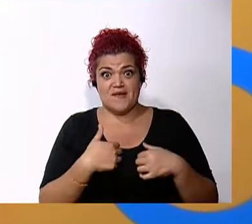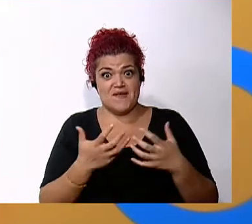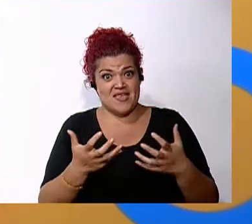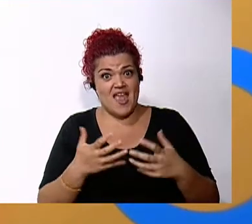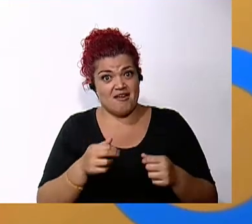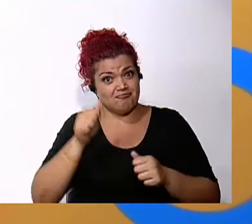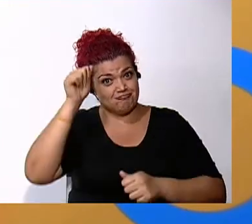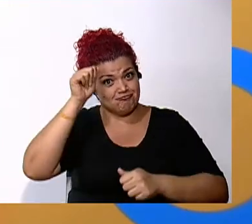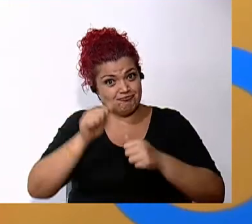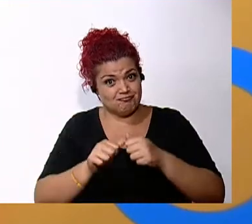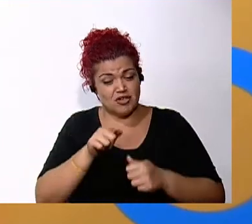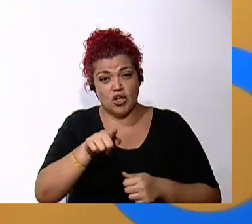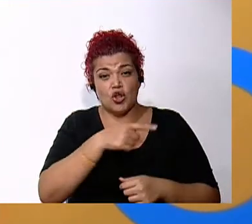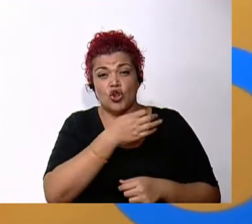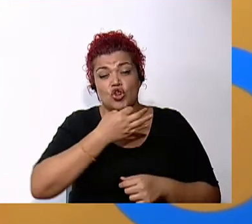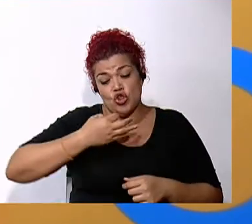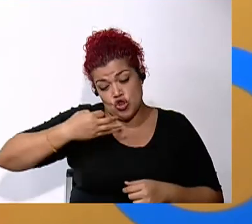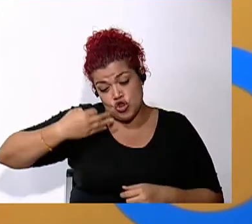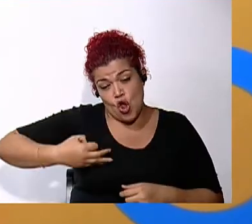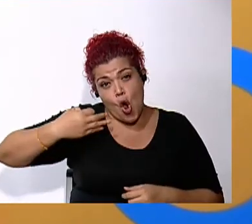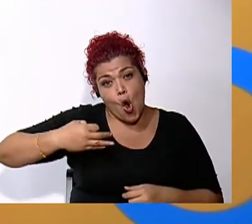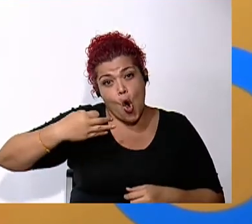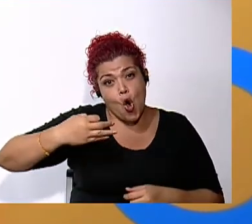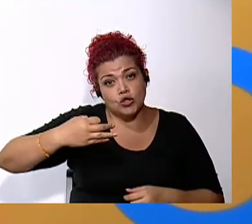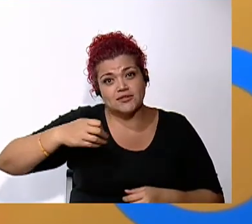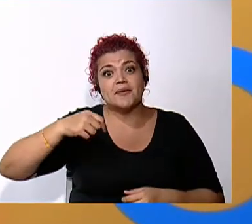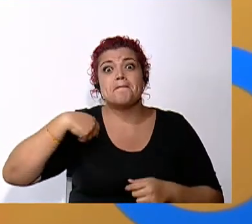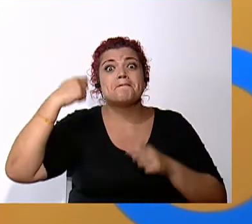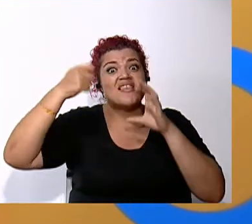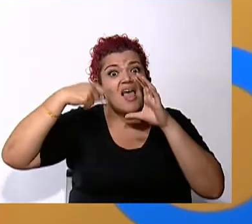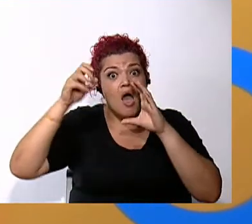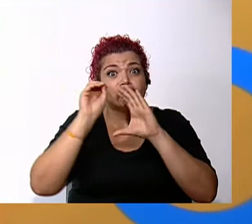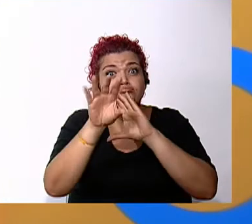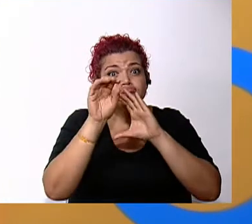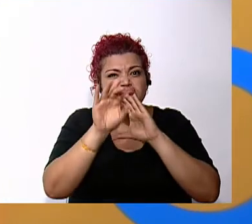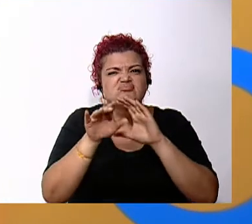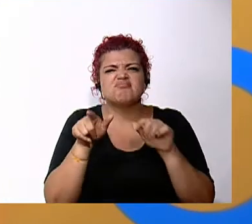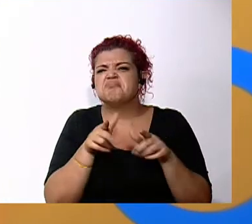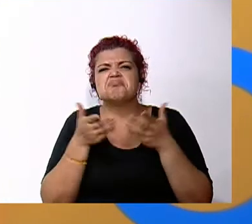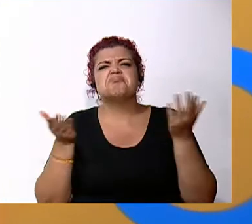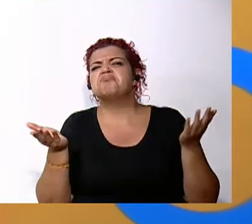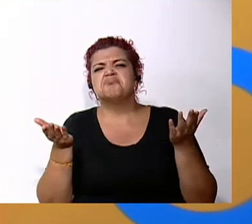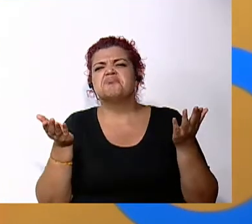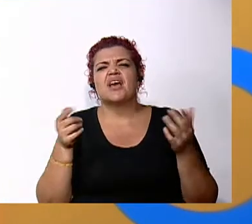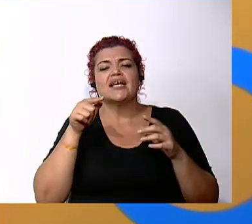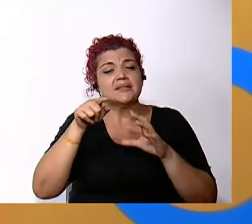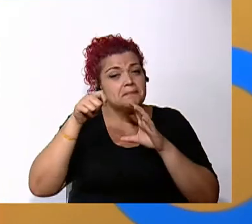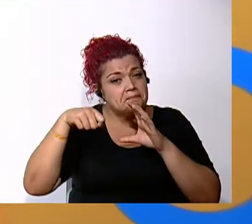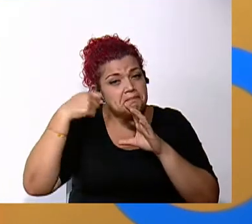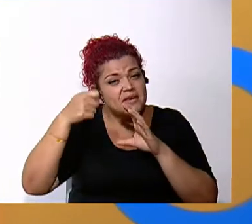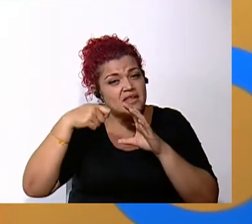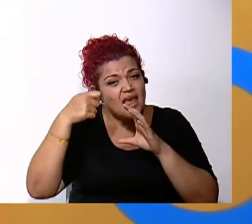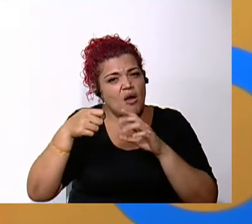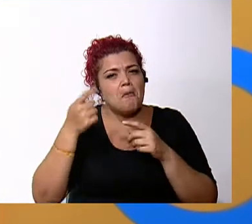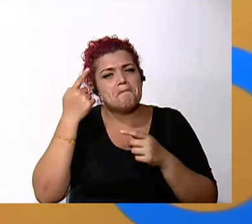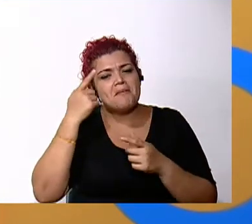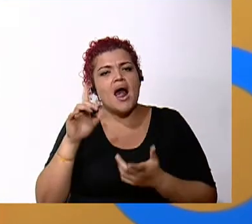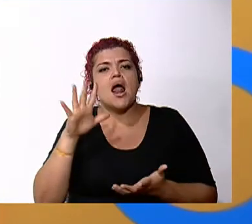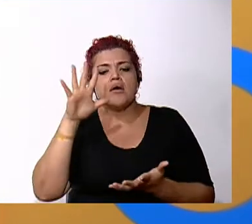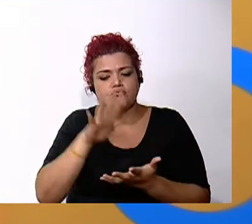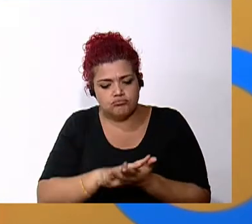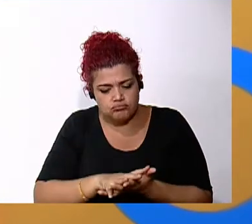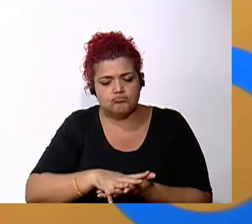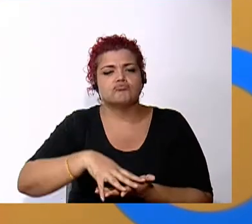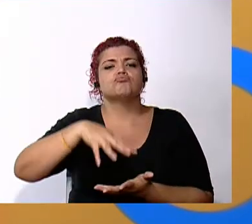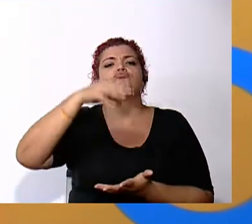recordarles también que todos los videos que se utilizan en este programa y en todos los que yo he tratado de hacer para ustedes se